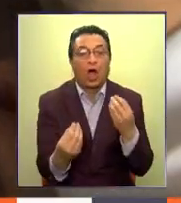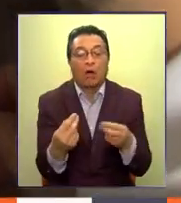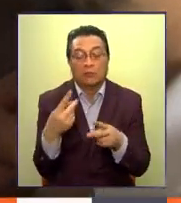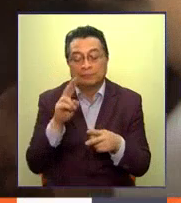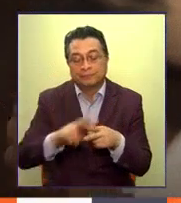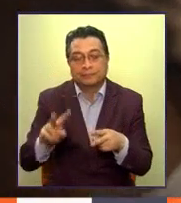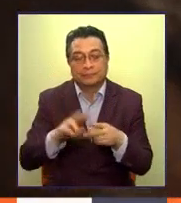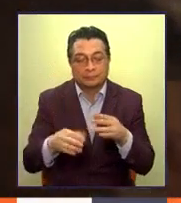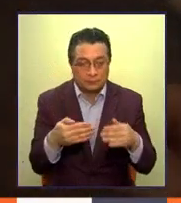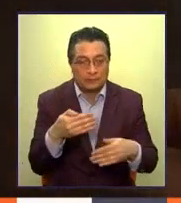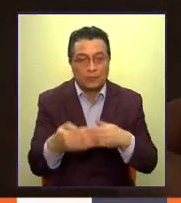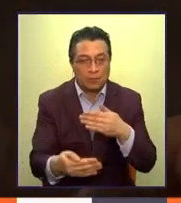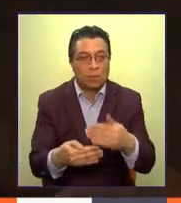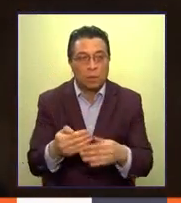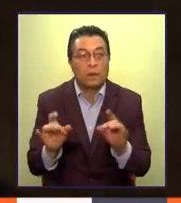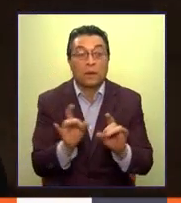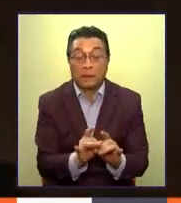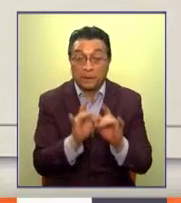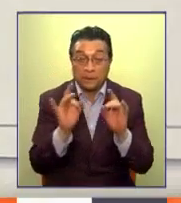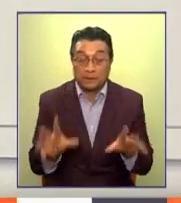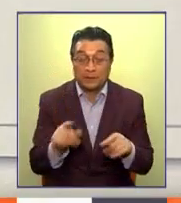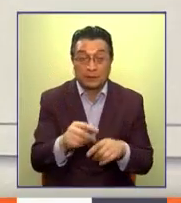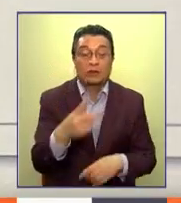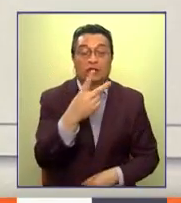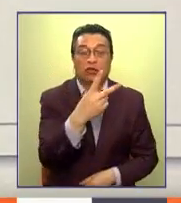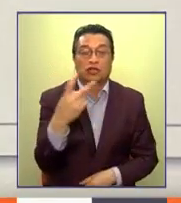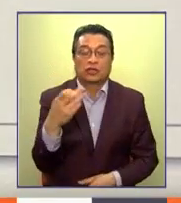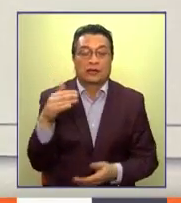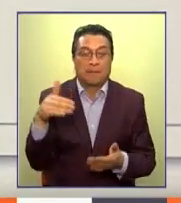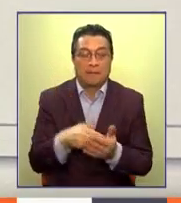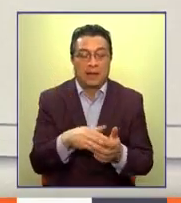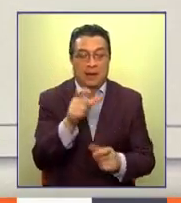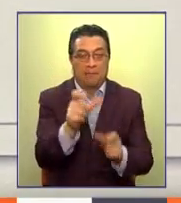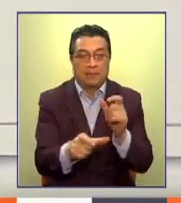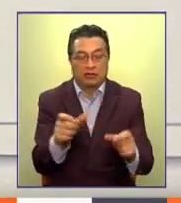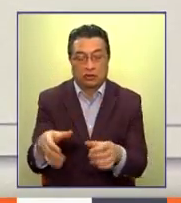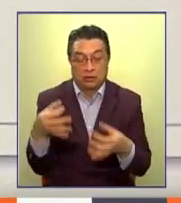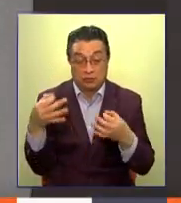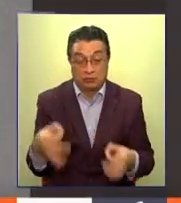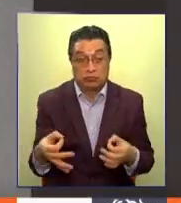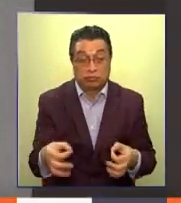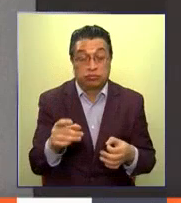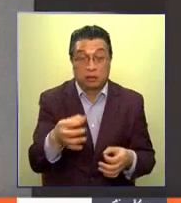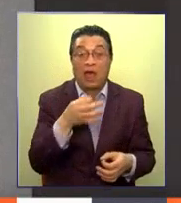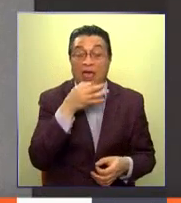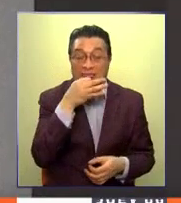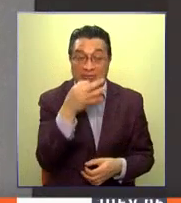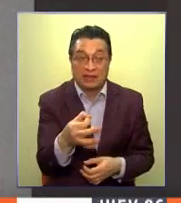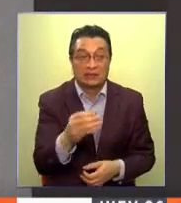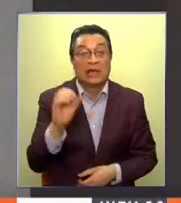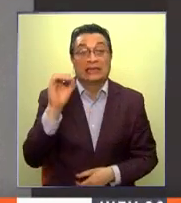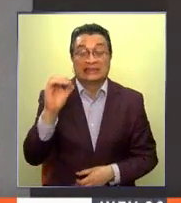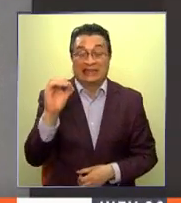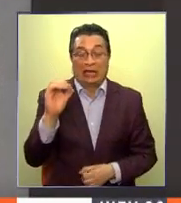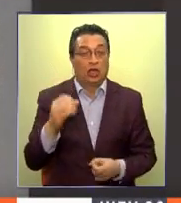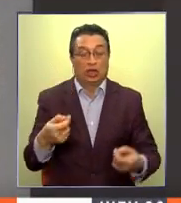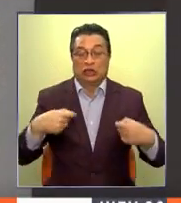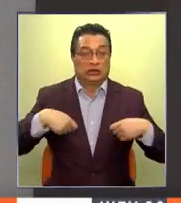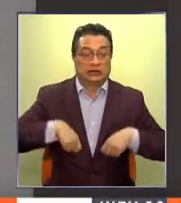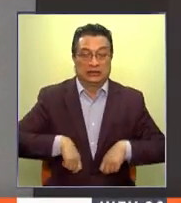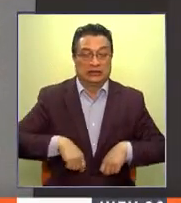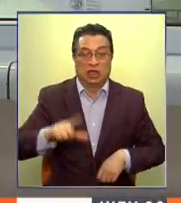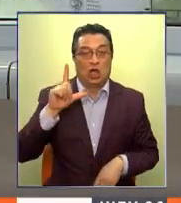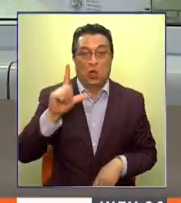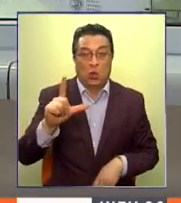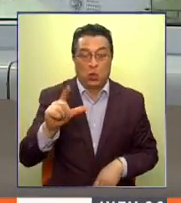del proceso, específicamente el de 200.000 personas que en el formulario dijeron haber tenido cero ingresos en el mes de julio,